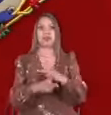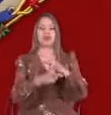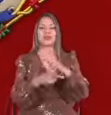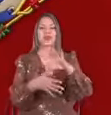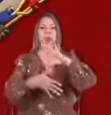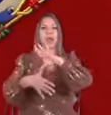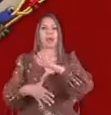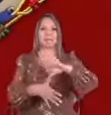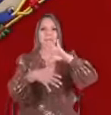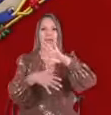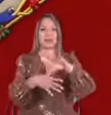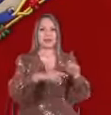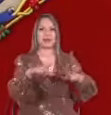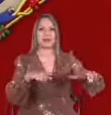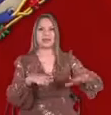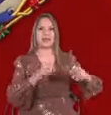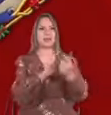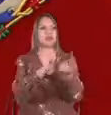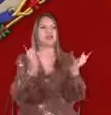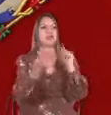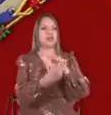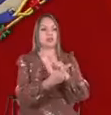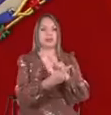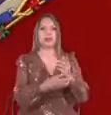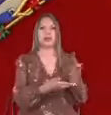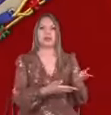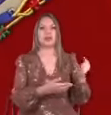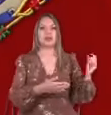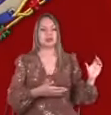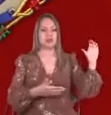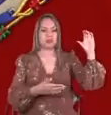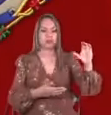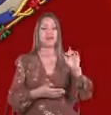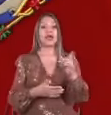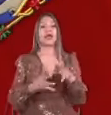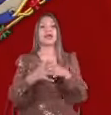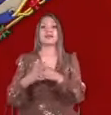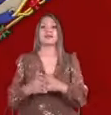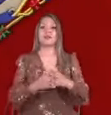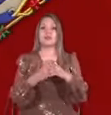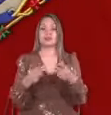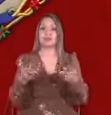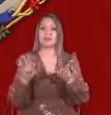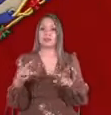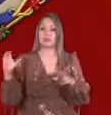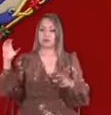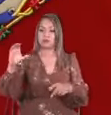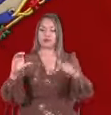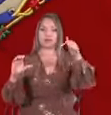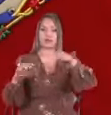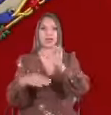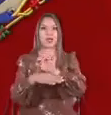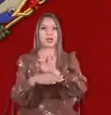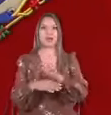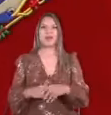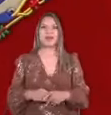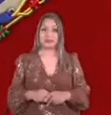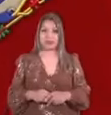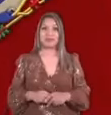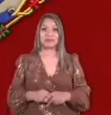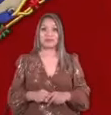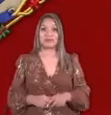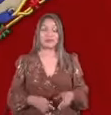un espacio donde se busca el encuentro entre inversionistas de Estados Unidos e inversionistas del Ecuador. Quienes habían pasado